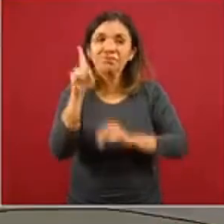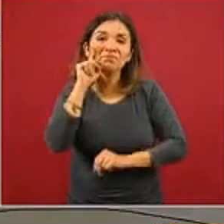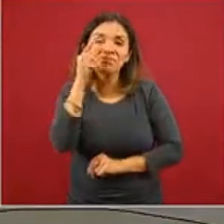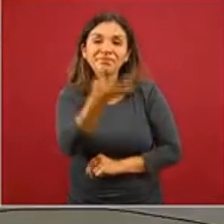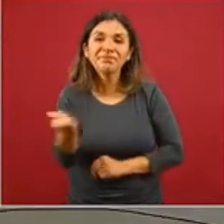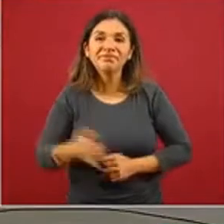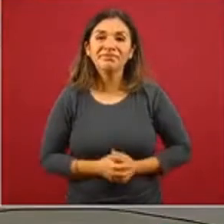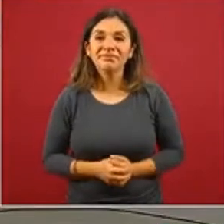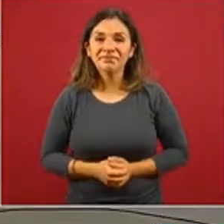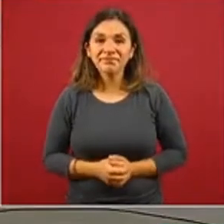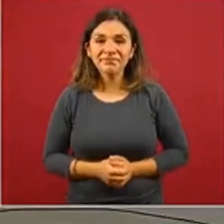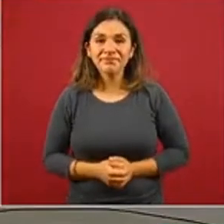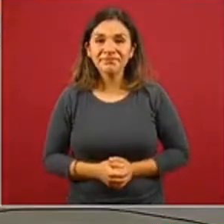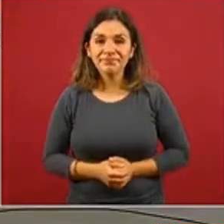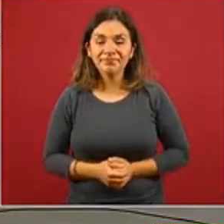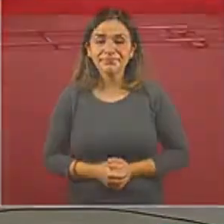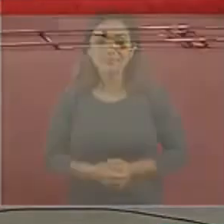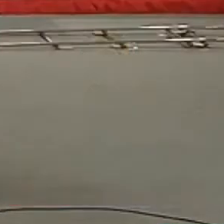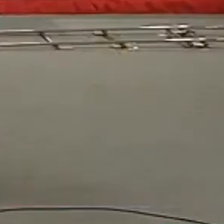mañana.